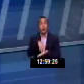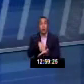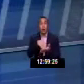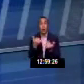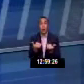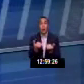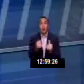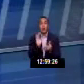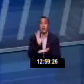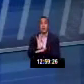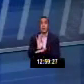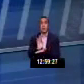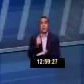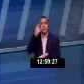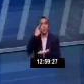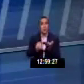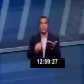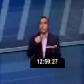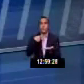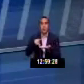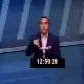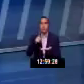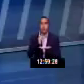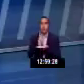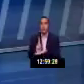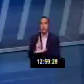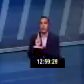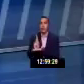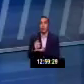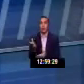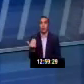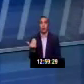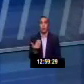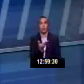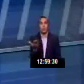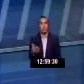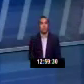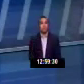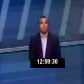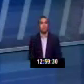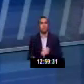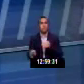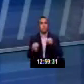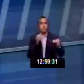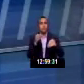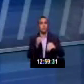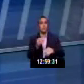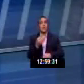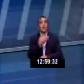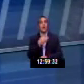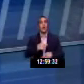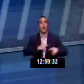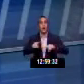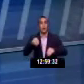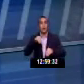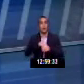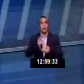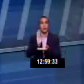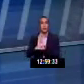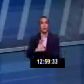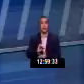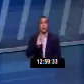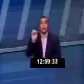actuarial del ies para cubrir así el pago de los décimos de los jubilados así lo explicó el titular del seguro social jorge